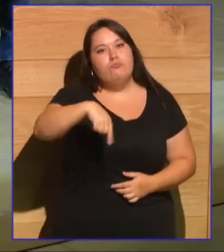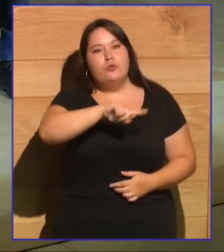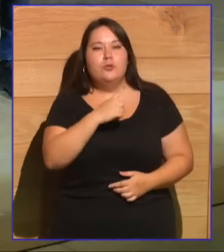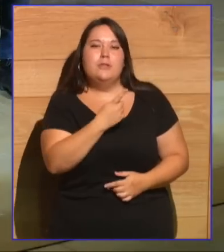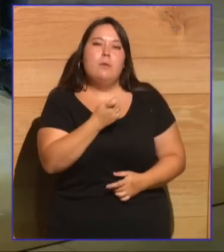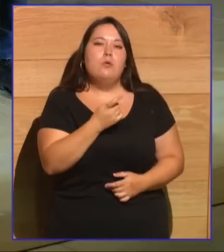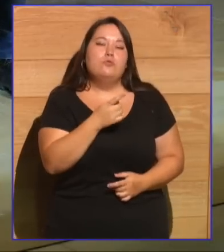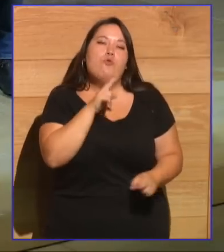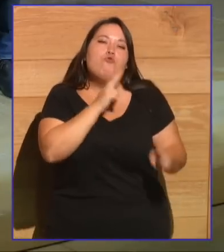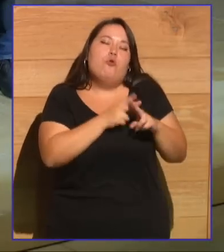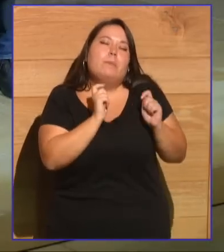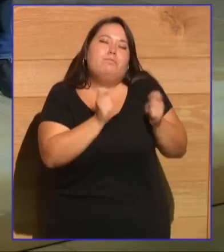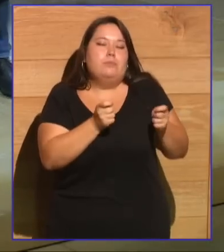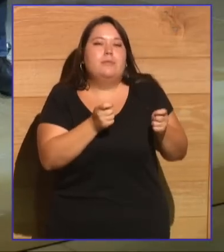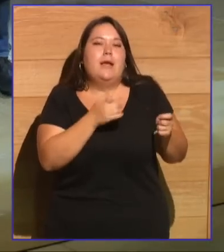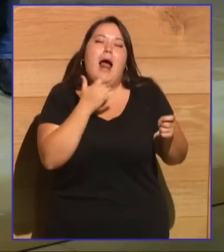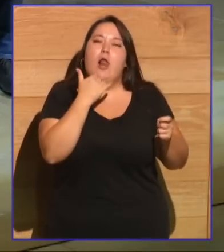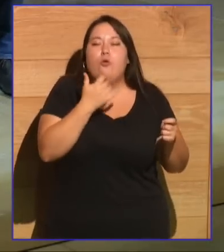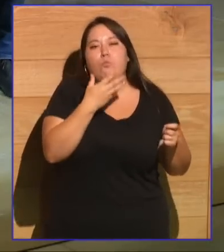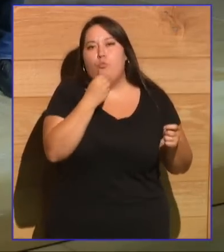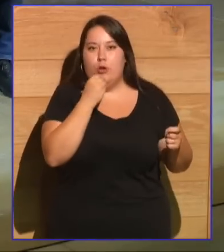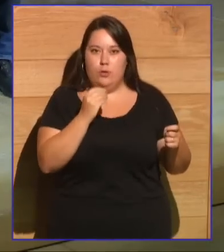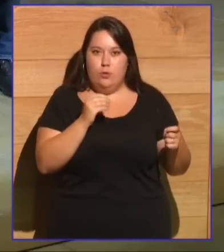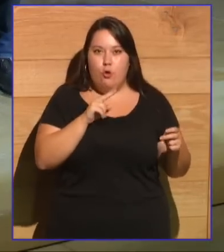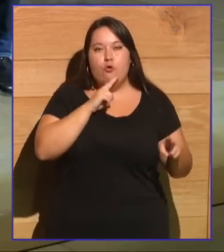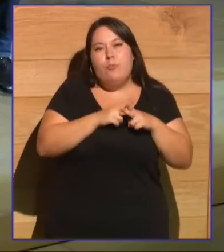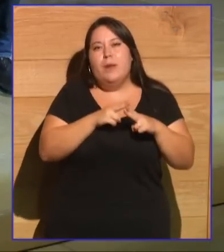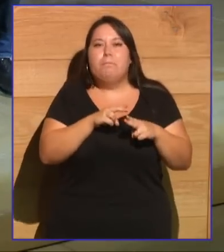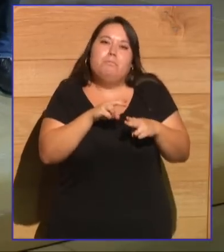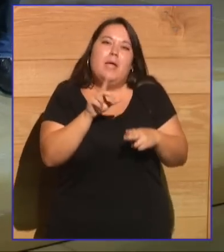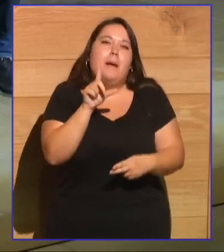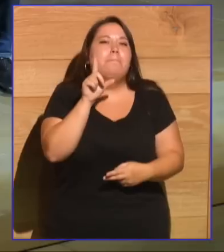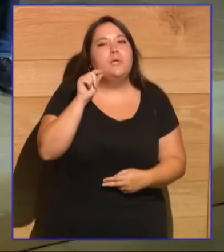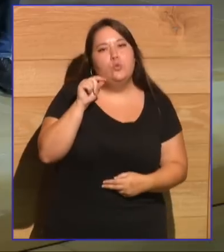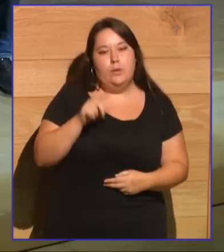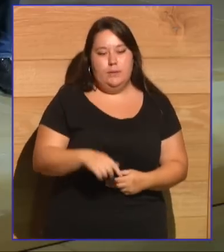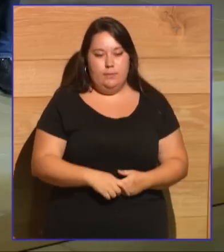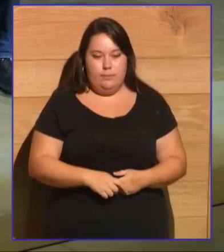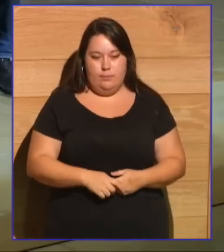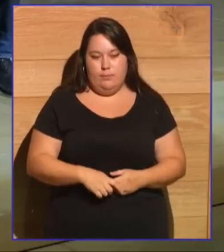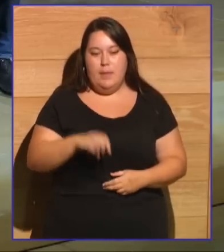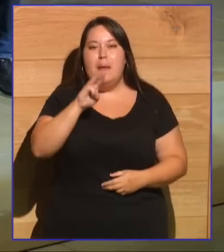entonces es pesado picchu riske que os parece si a partir de ahora somos los picchu richman